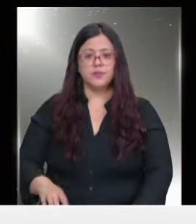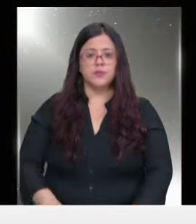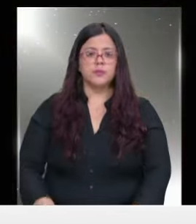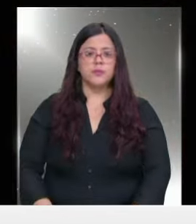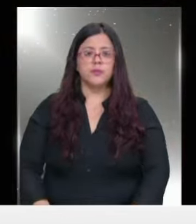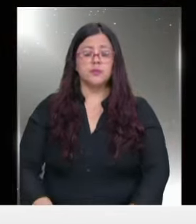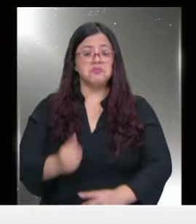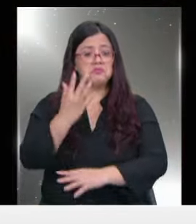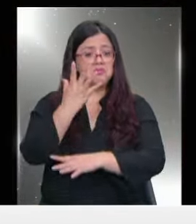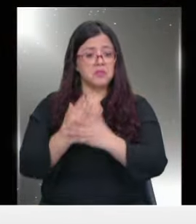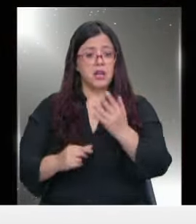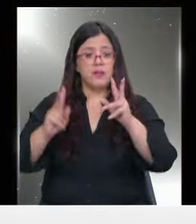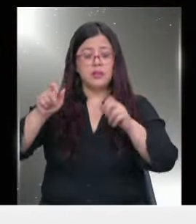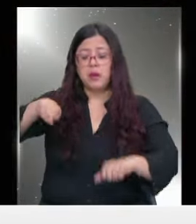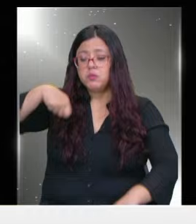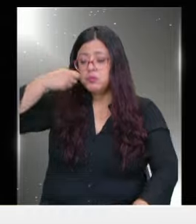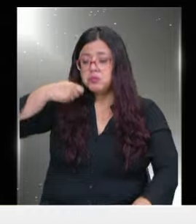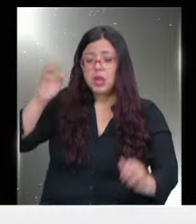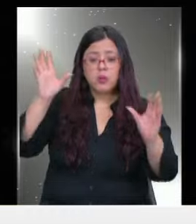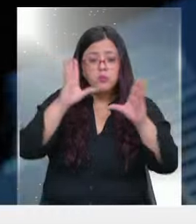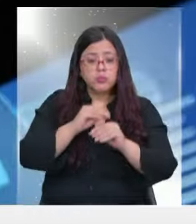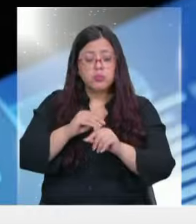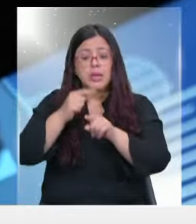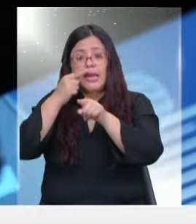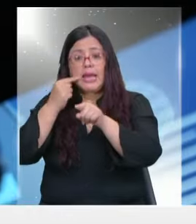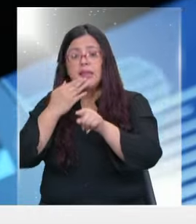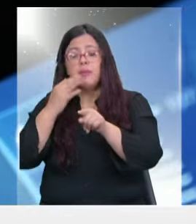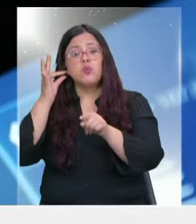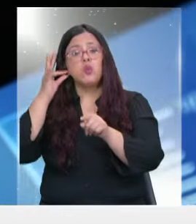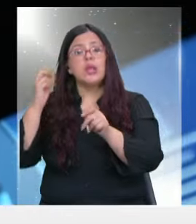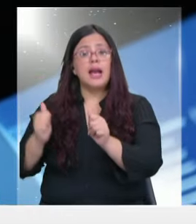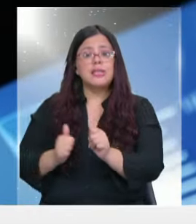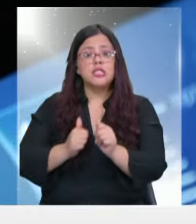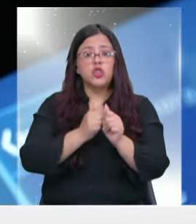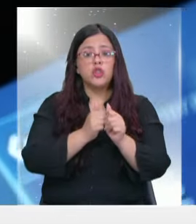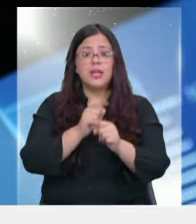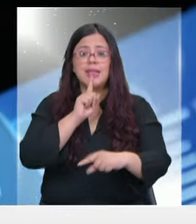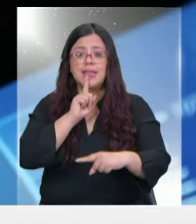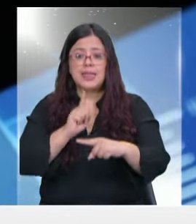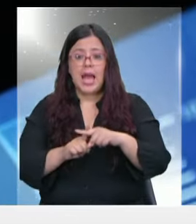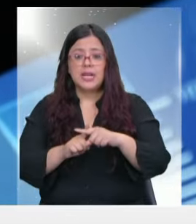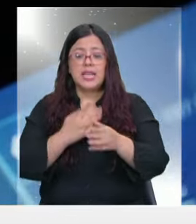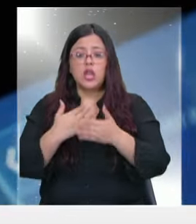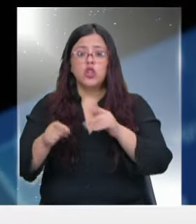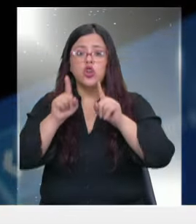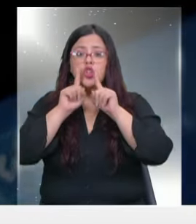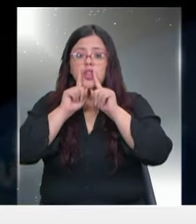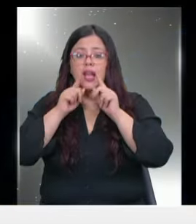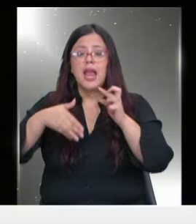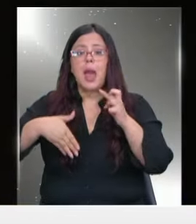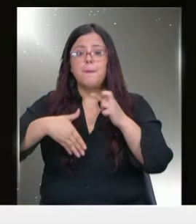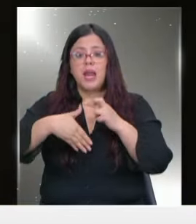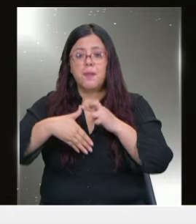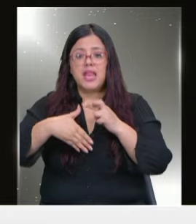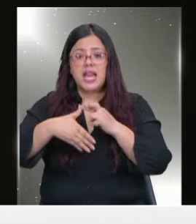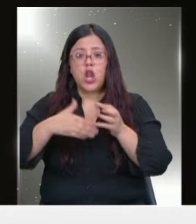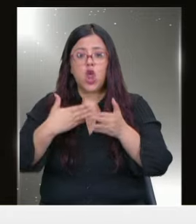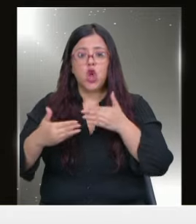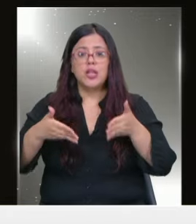Cuando terminan la cena, él y su asesora se trasladaron en un taxi hasta el Hotel Panamericano,